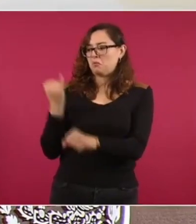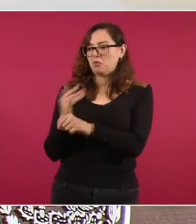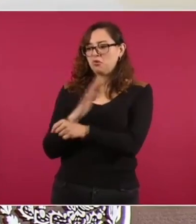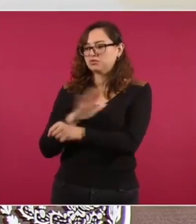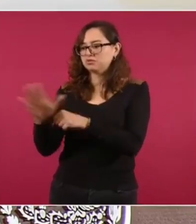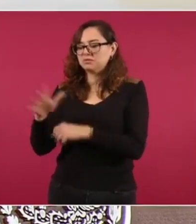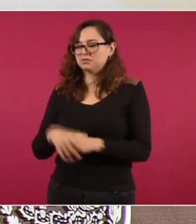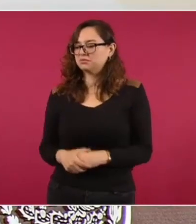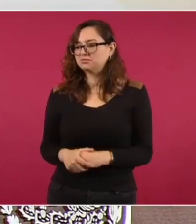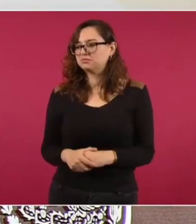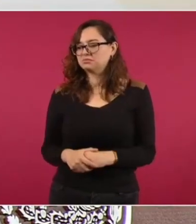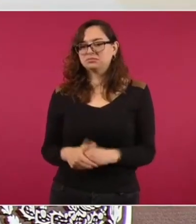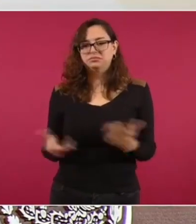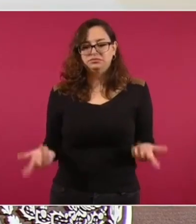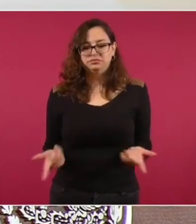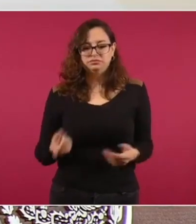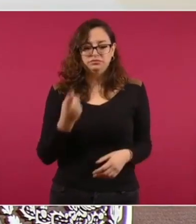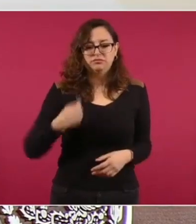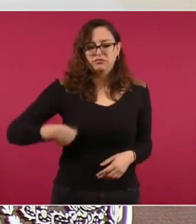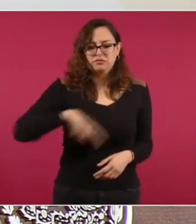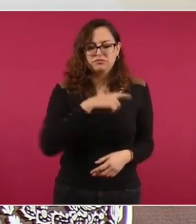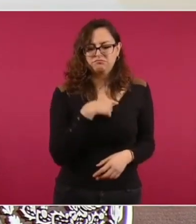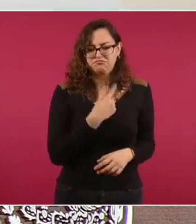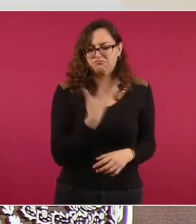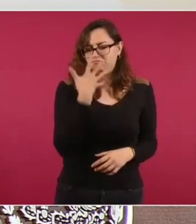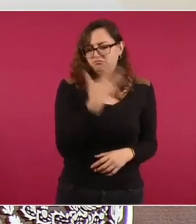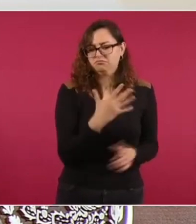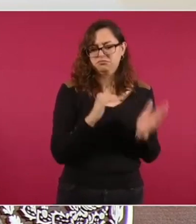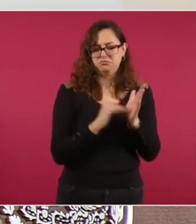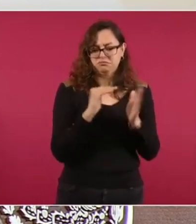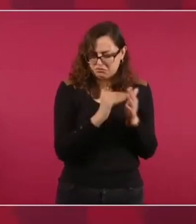se utilizó para 3 cosas: